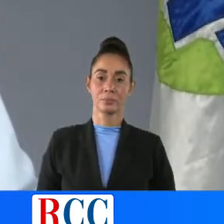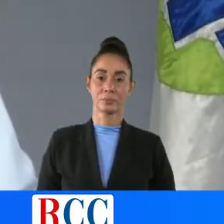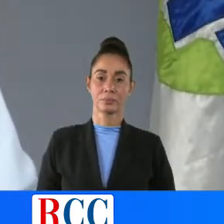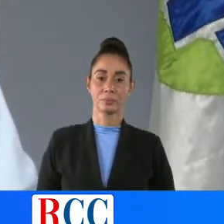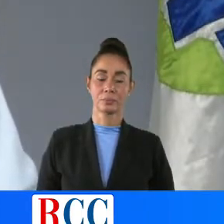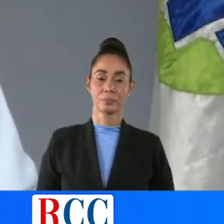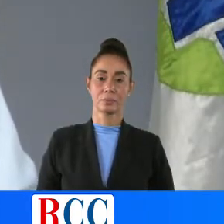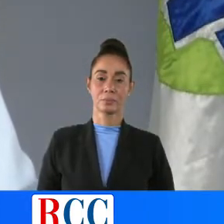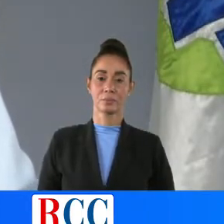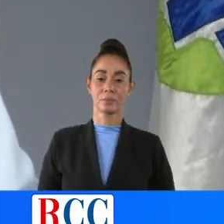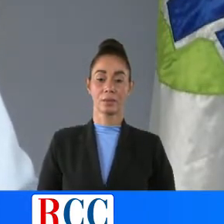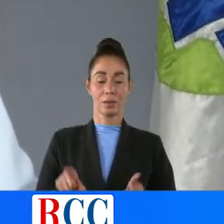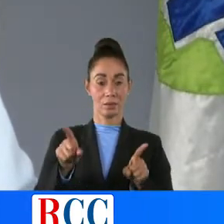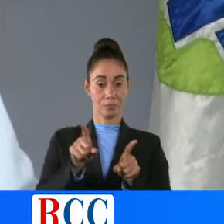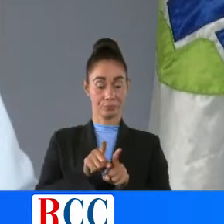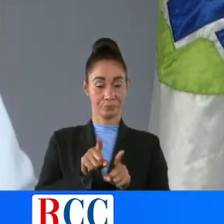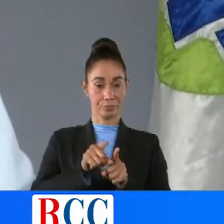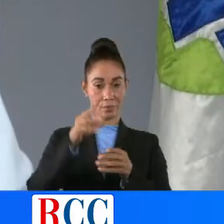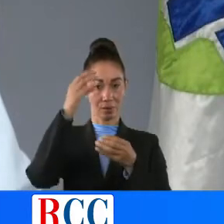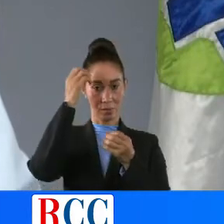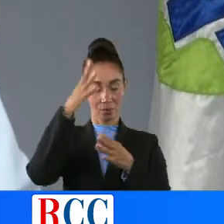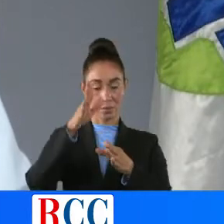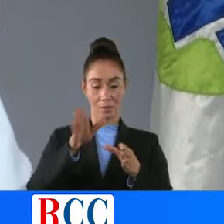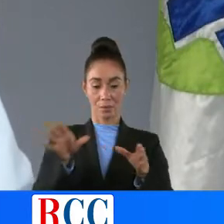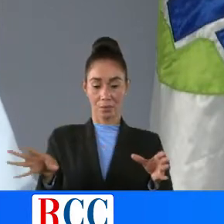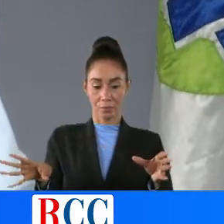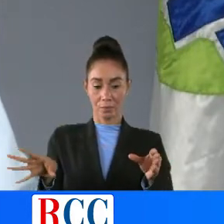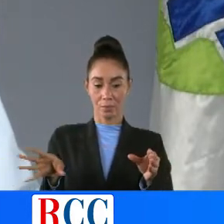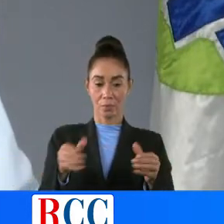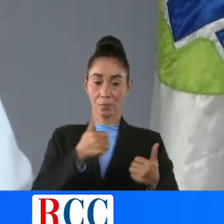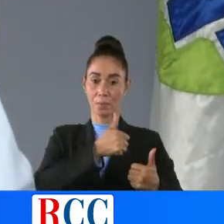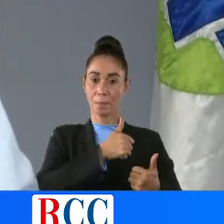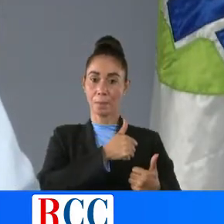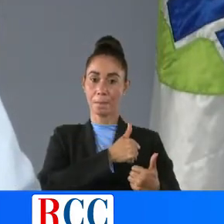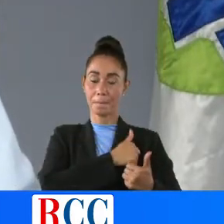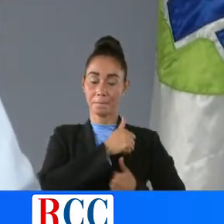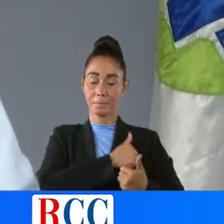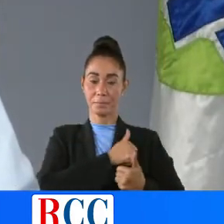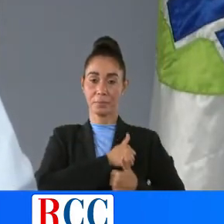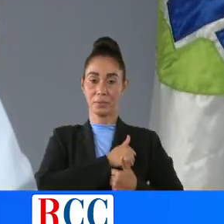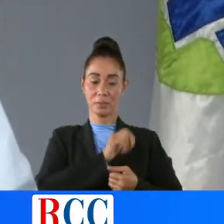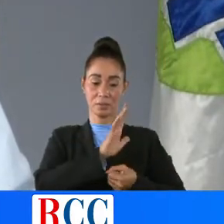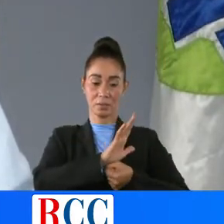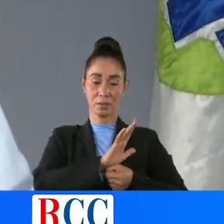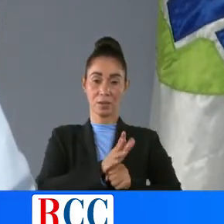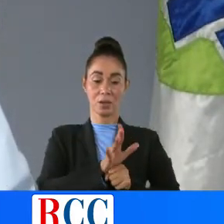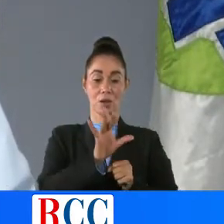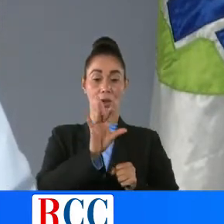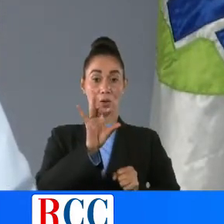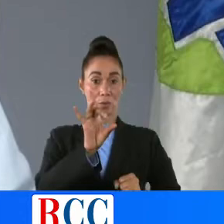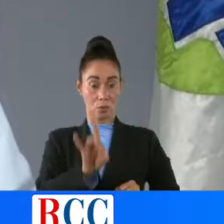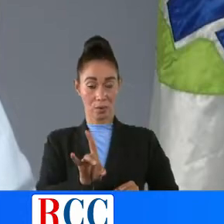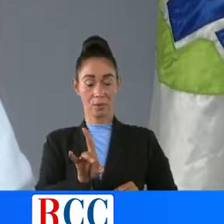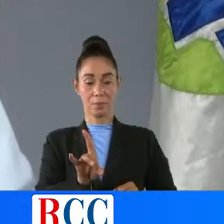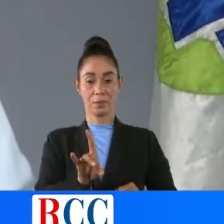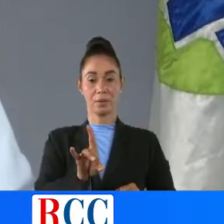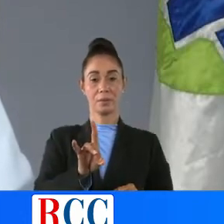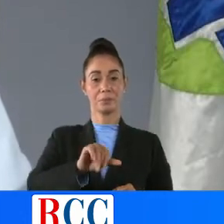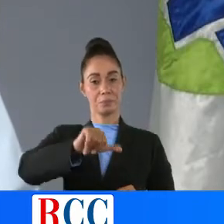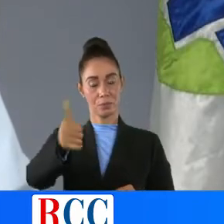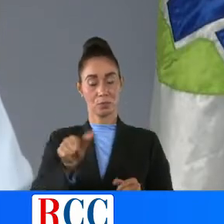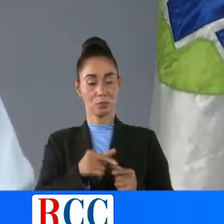bajo estos establecimientos un total de 9 militares y 8 policías, sumando un total de